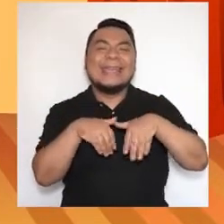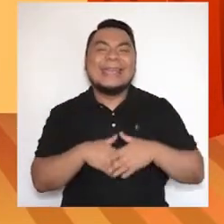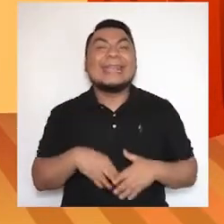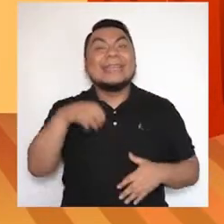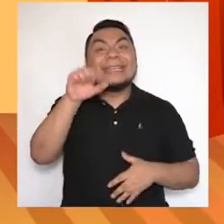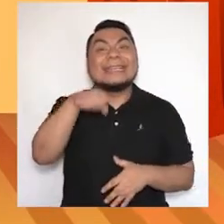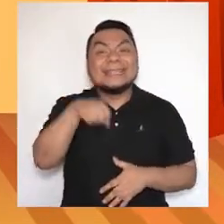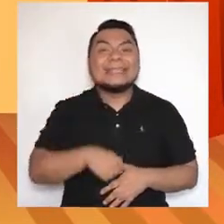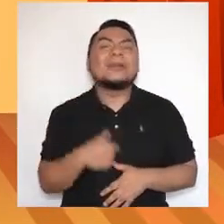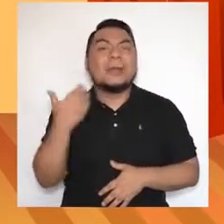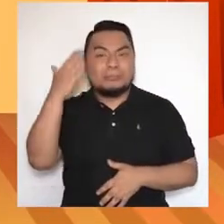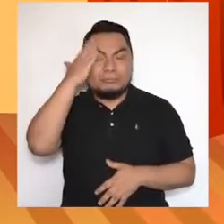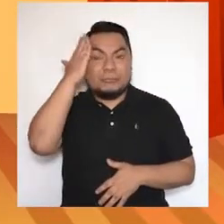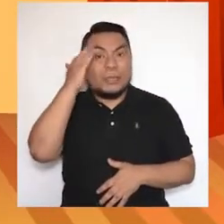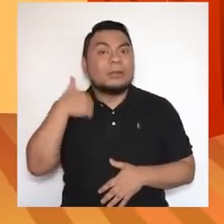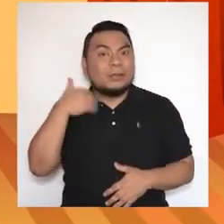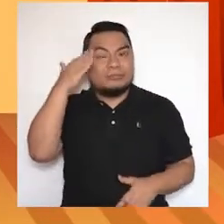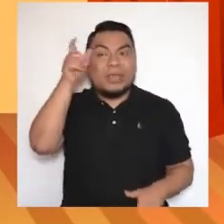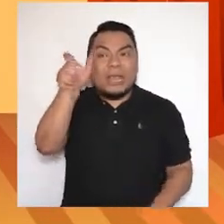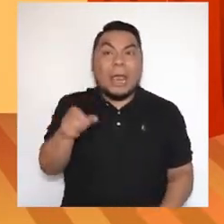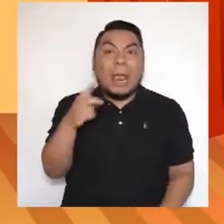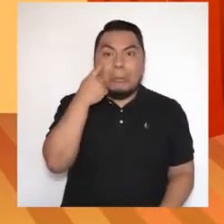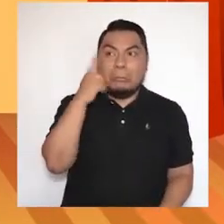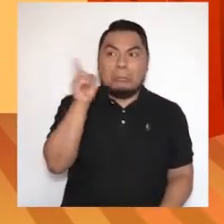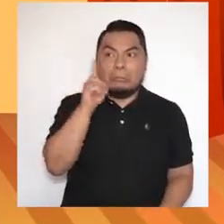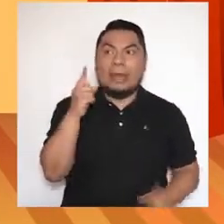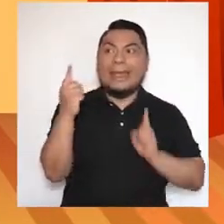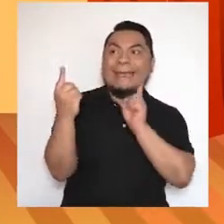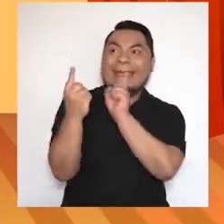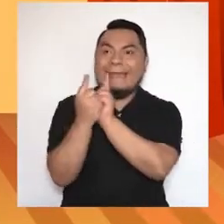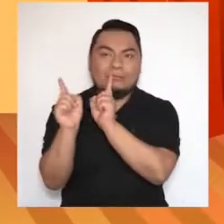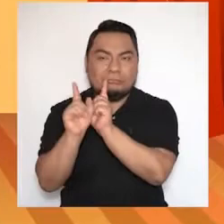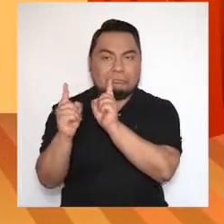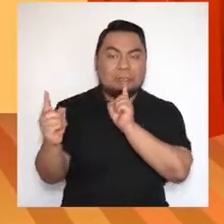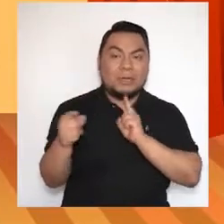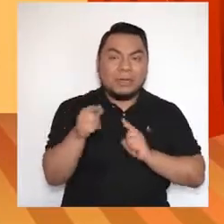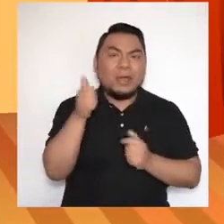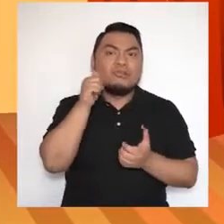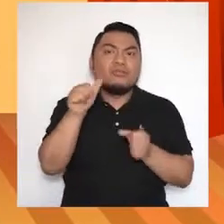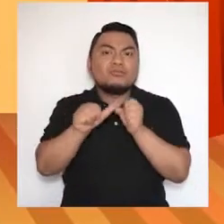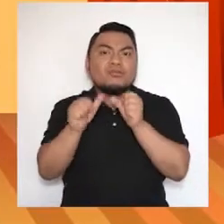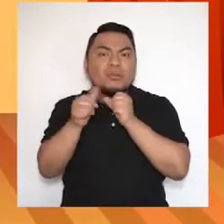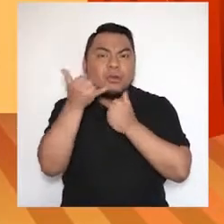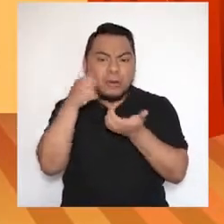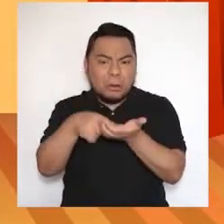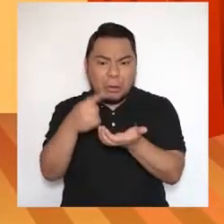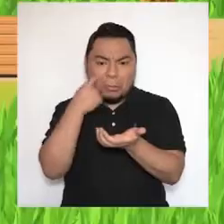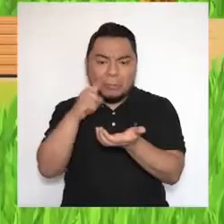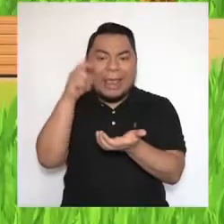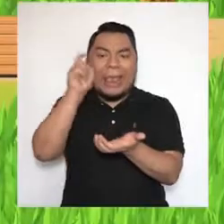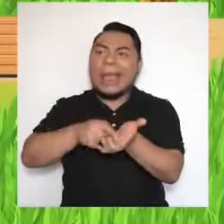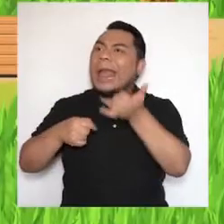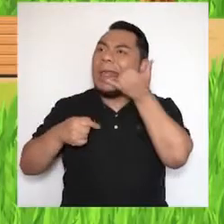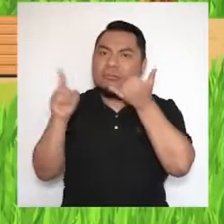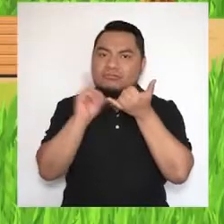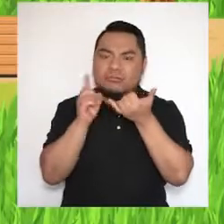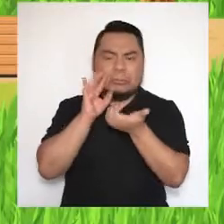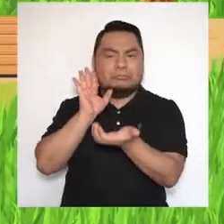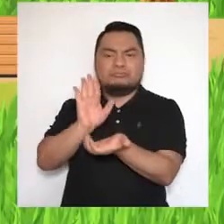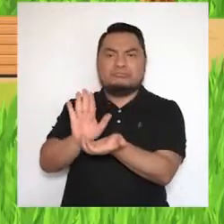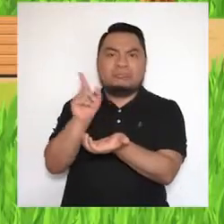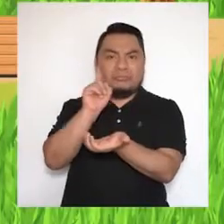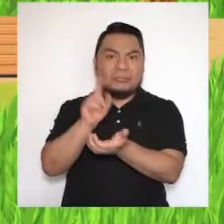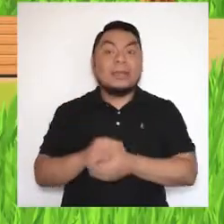Sí, sé que no debemos hablar con extraños ni contestar llamadas de números que no conocemos. Y nunca olvidar que